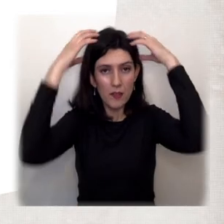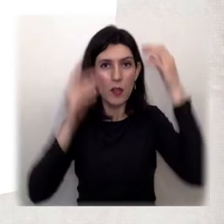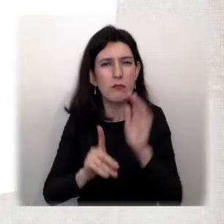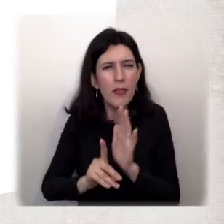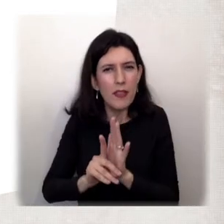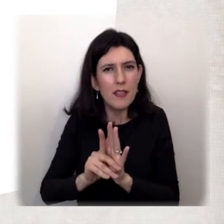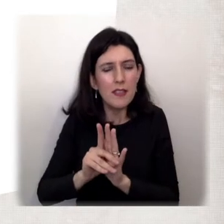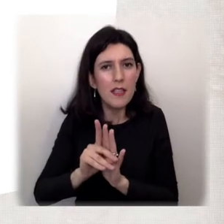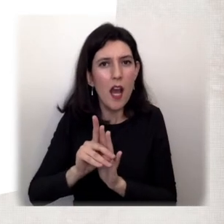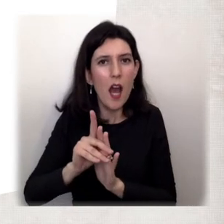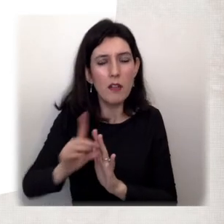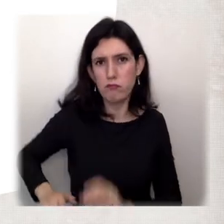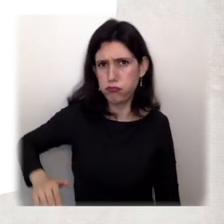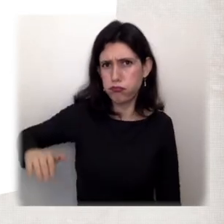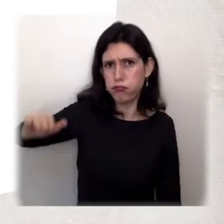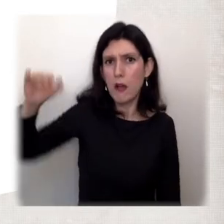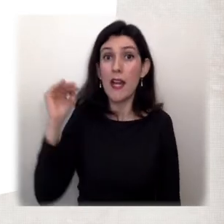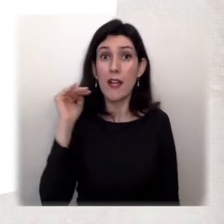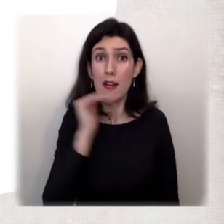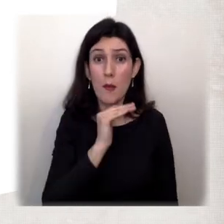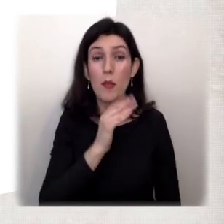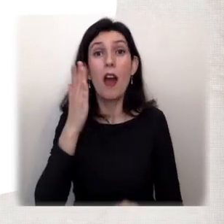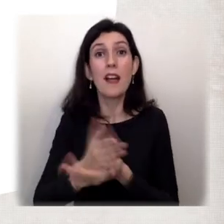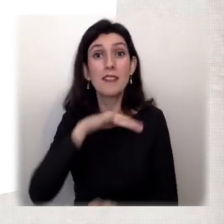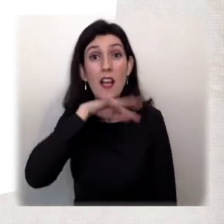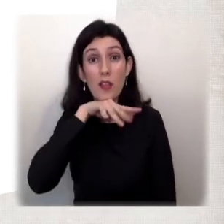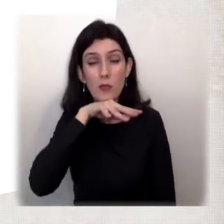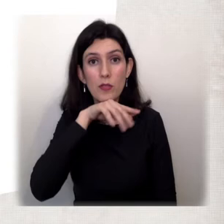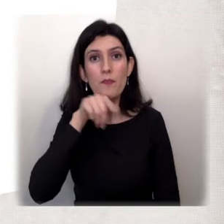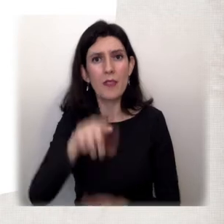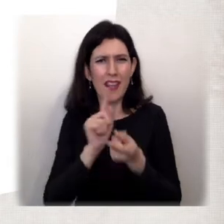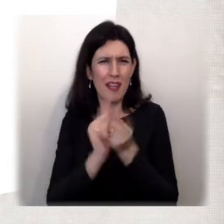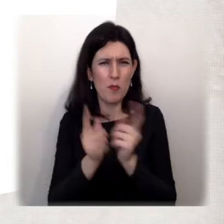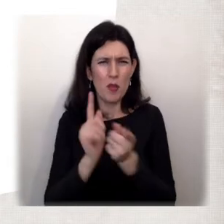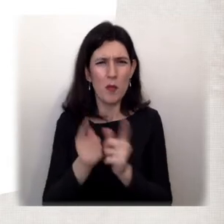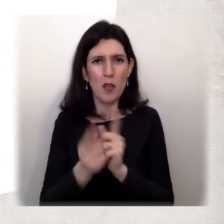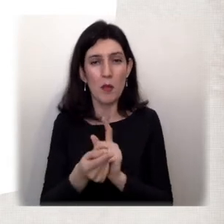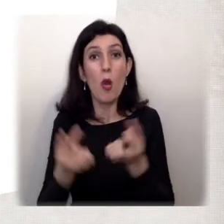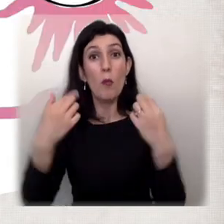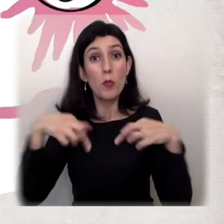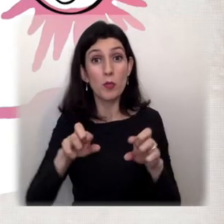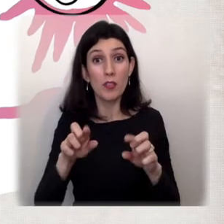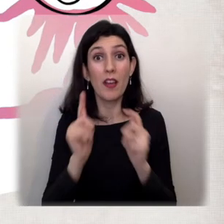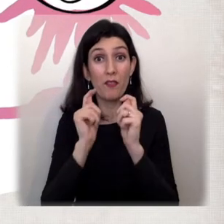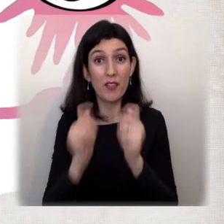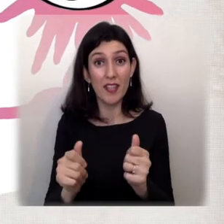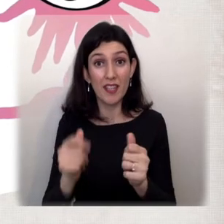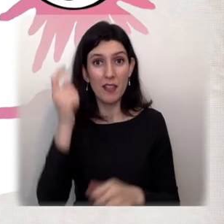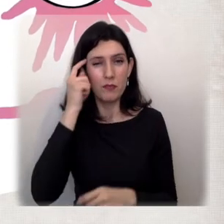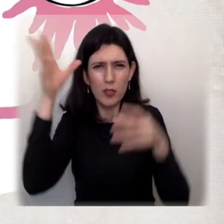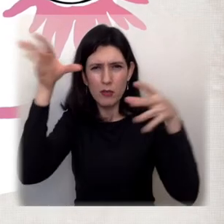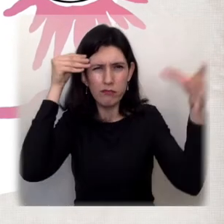adultez. Este constante cambio nos da la oportunidad de adquirir nuevas habilidades y conocimientos continuamente. Para lograr